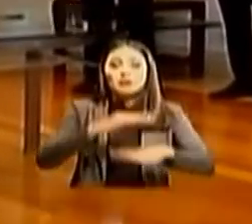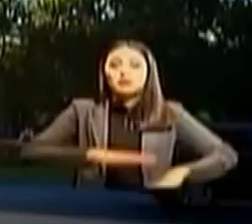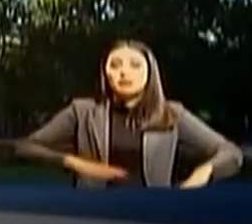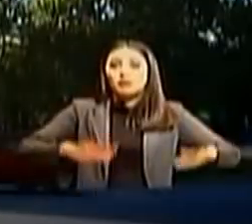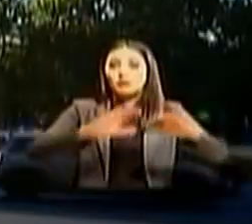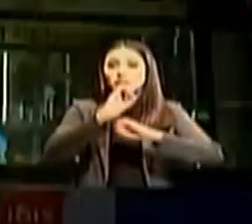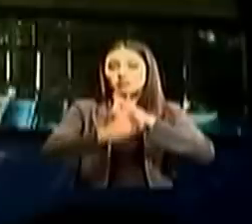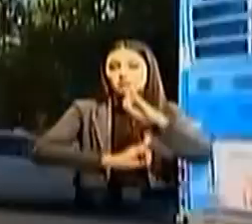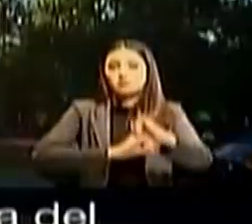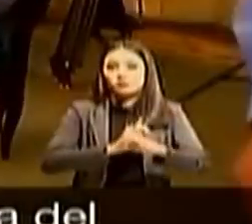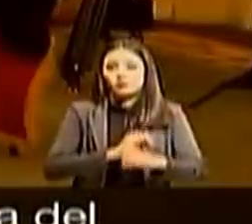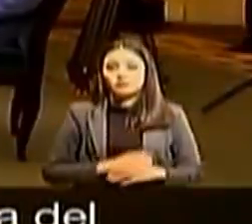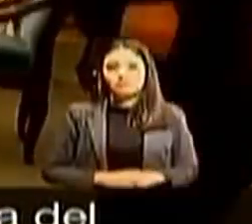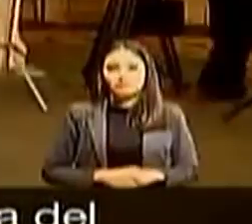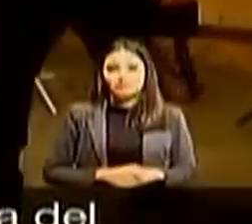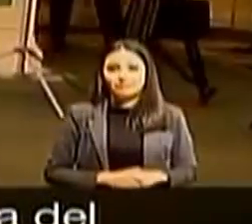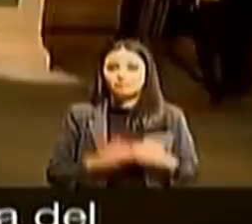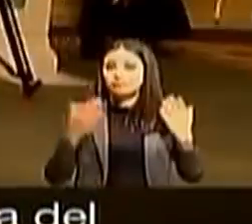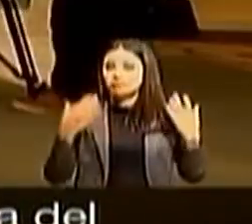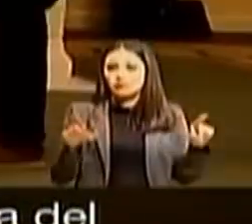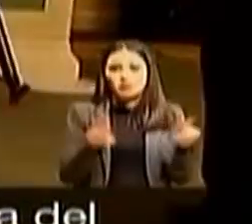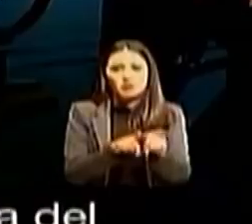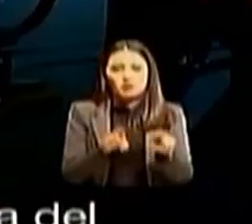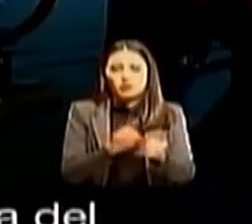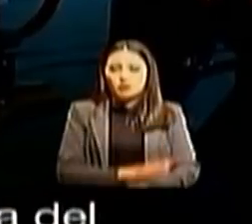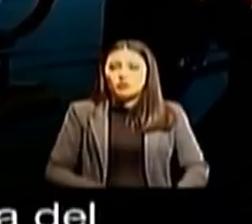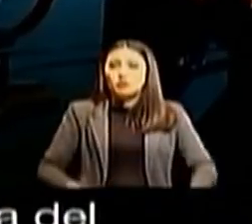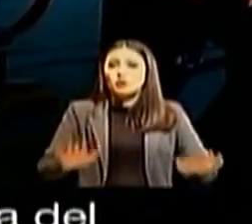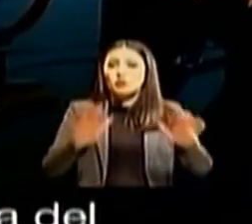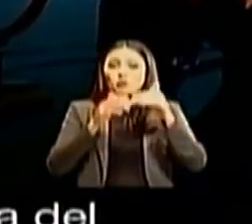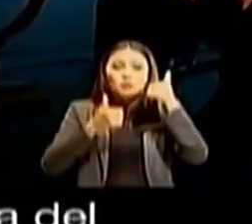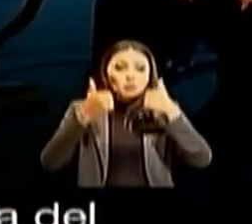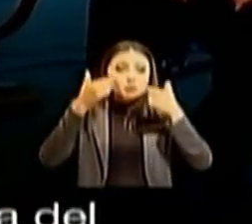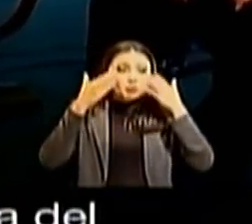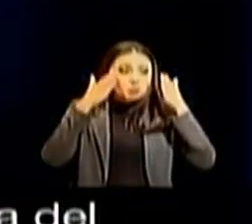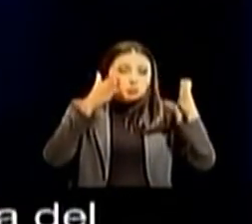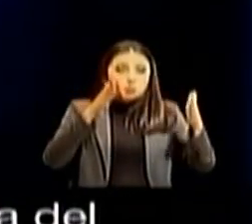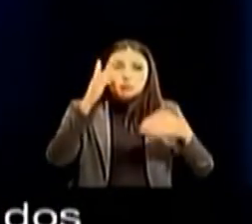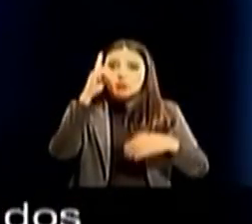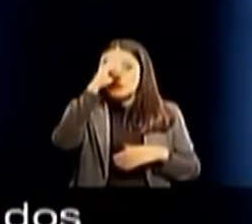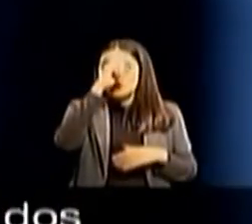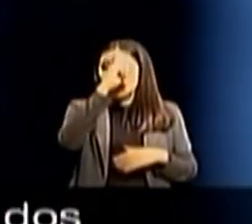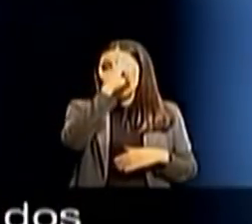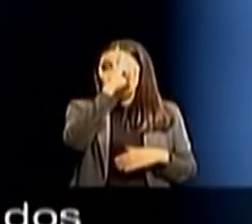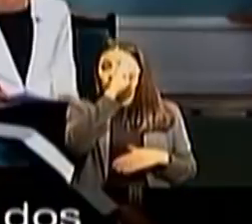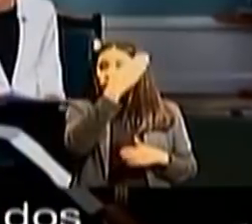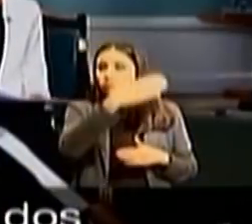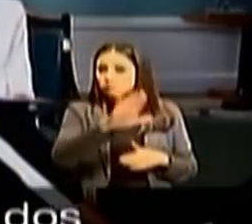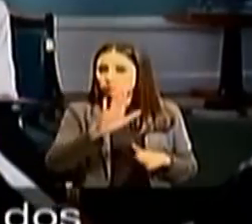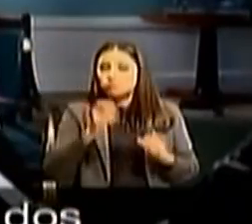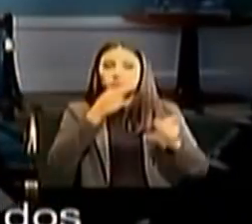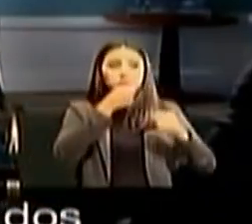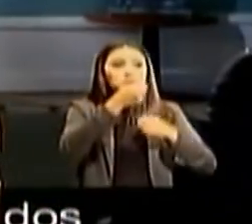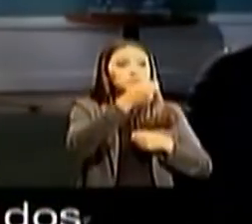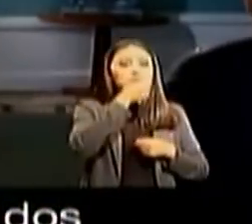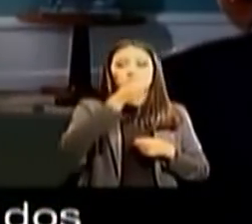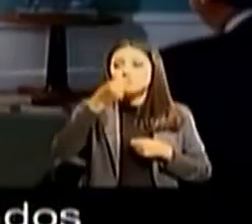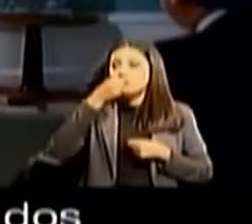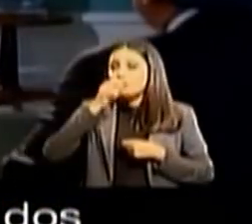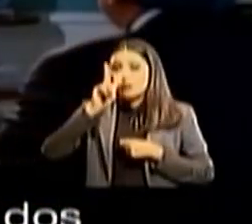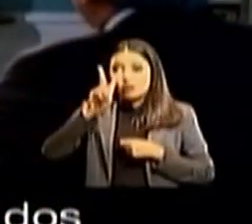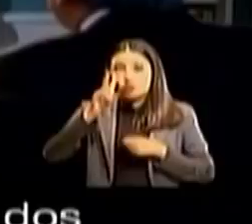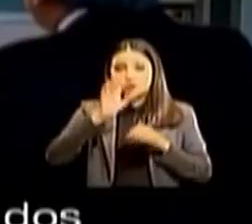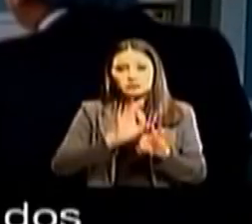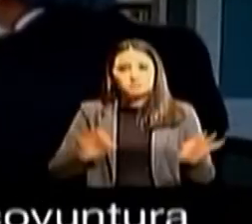Ecuador. Gran expectativa causó la gira del presidente Moreno en Madrid. Por ello, ofreció entrevistas a dos